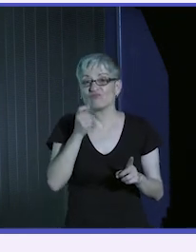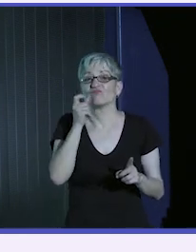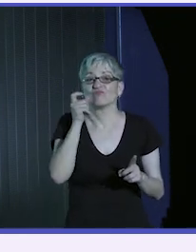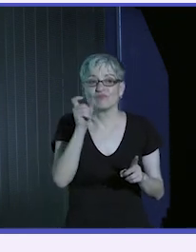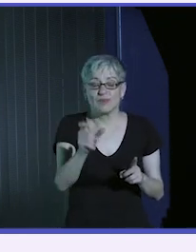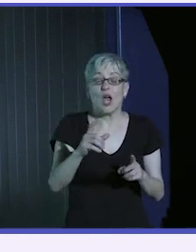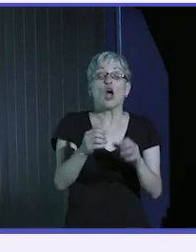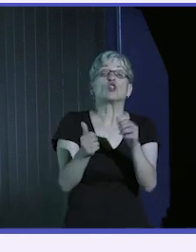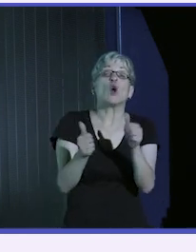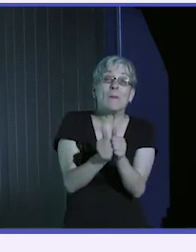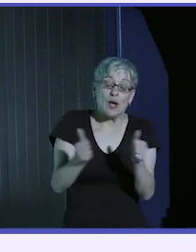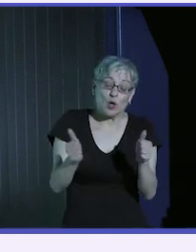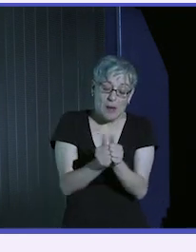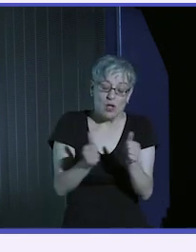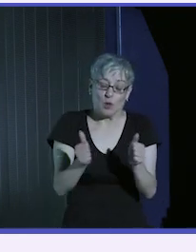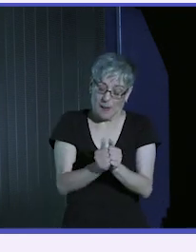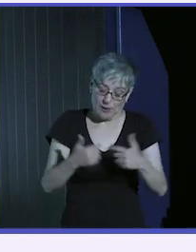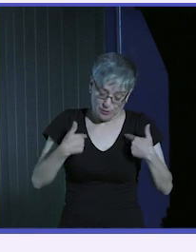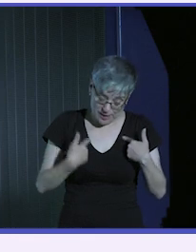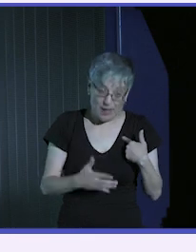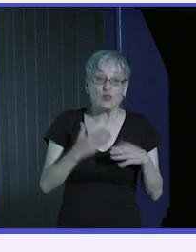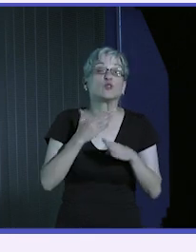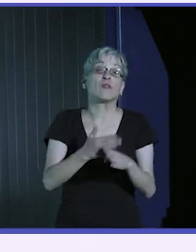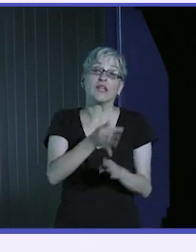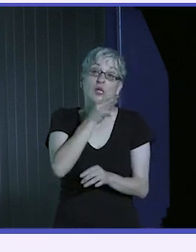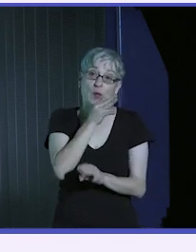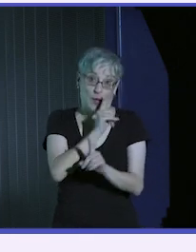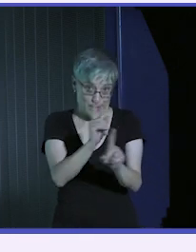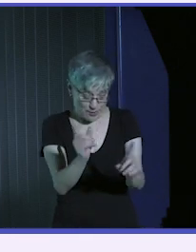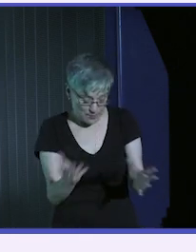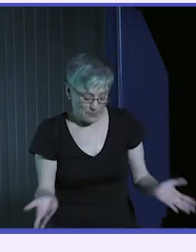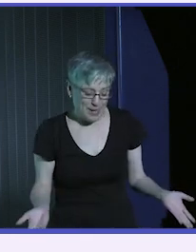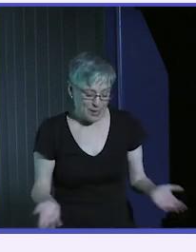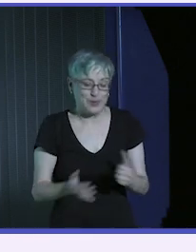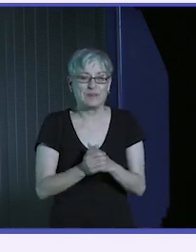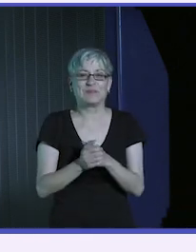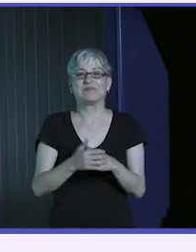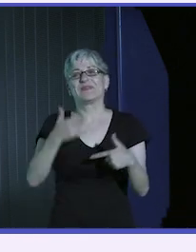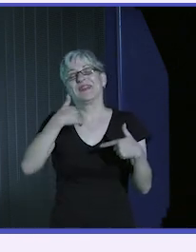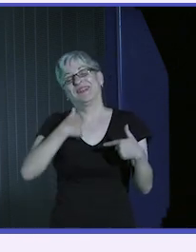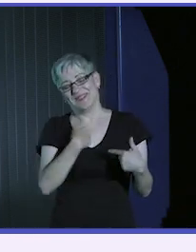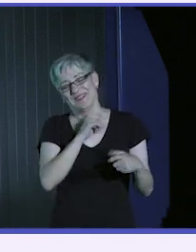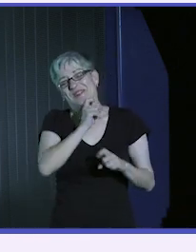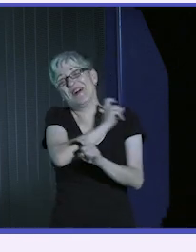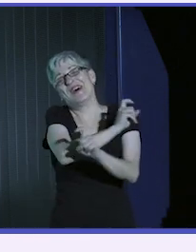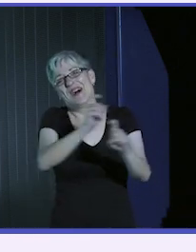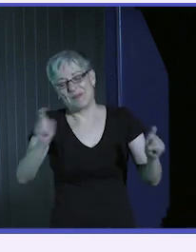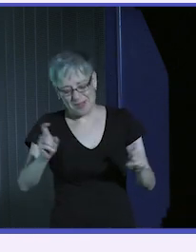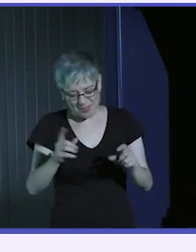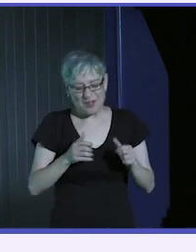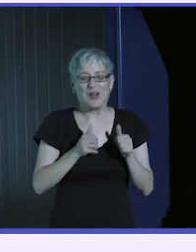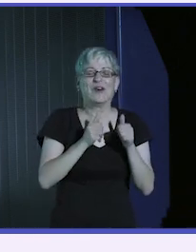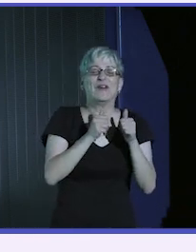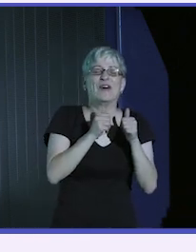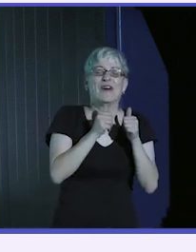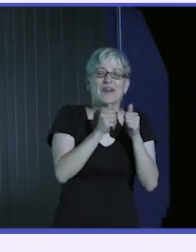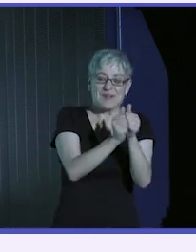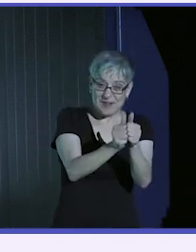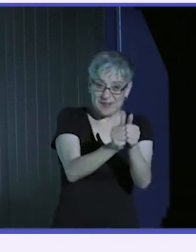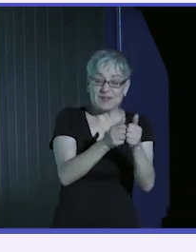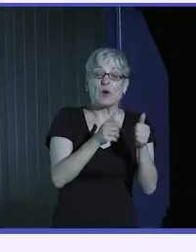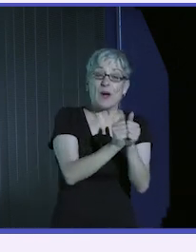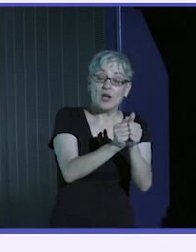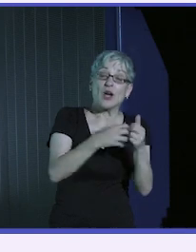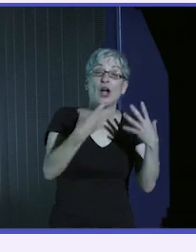Copilot, entonces yo quería pues deciros que ya han anunciado Copilot dentro de Azure Quantum también.